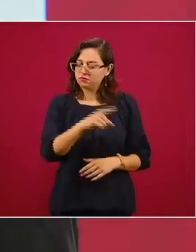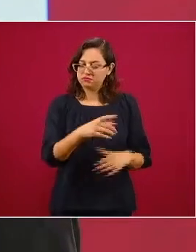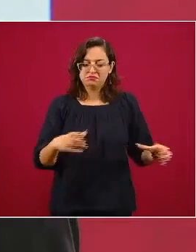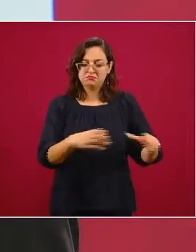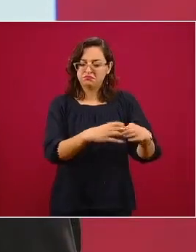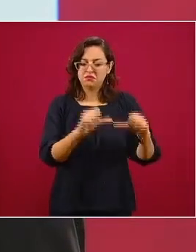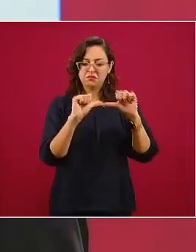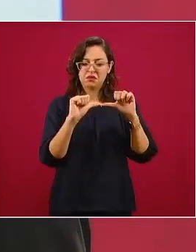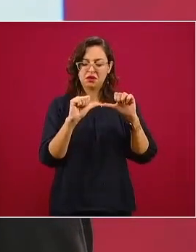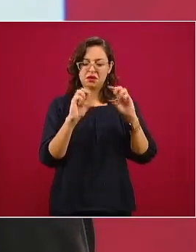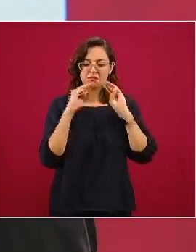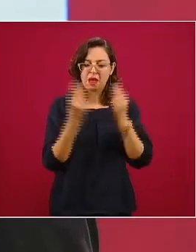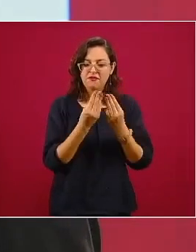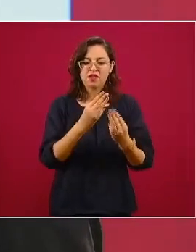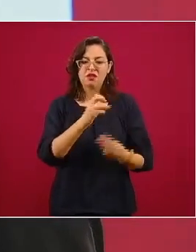2 de julio 2020.